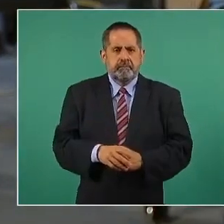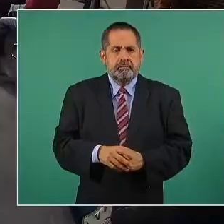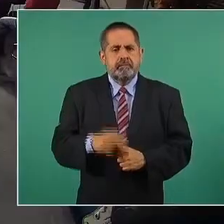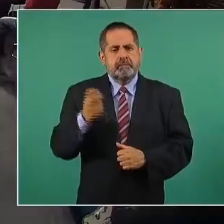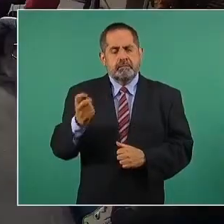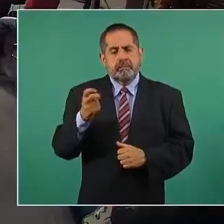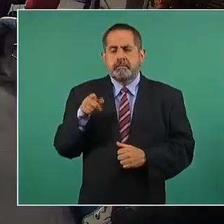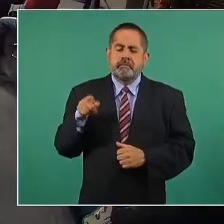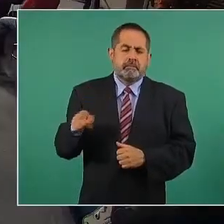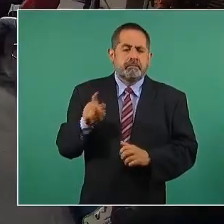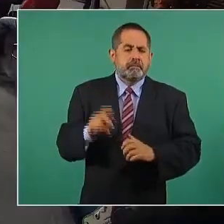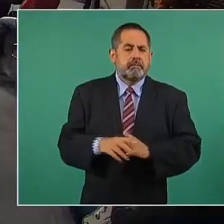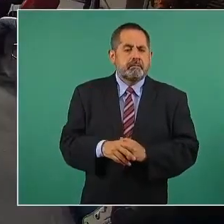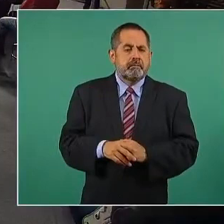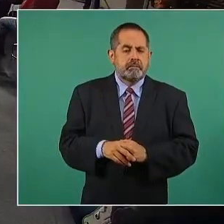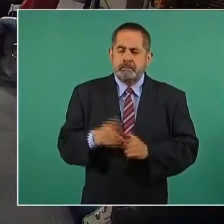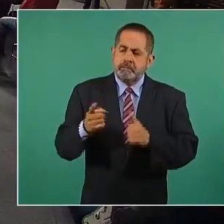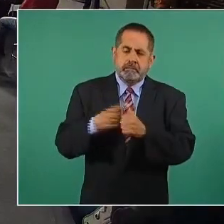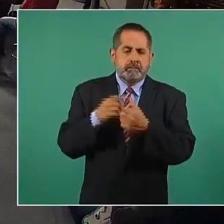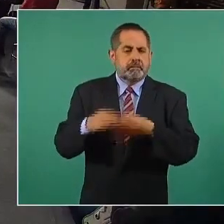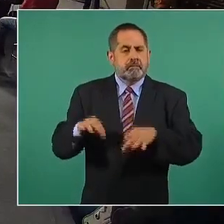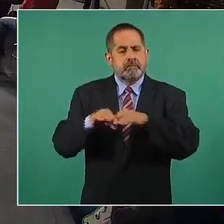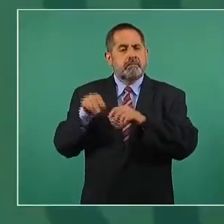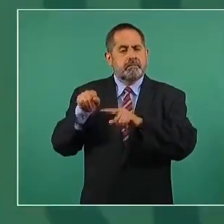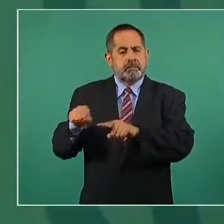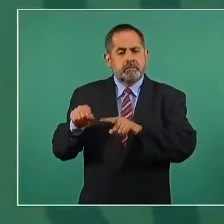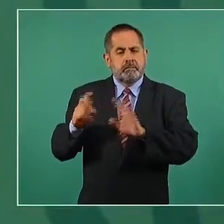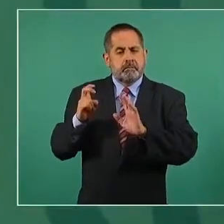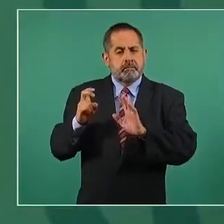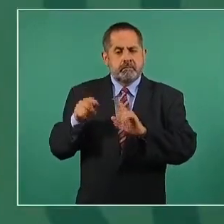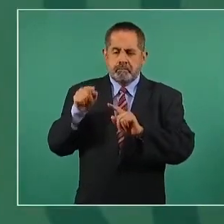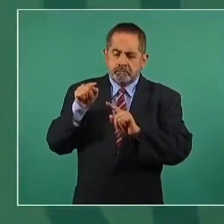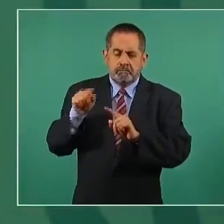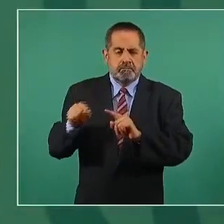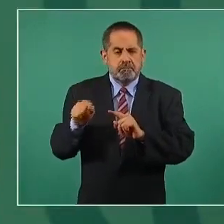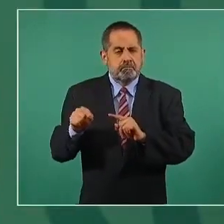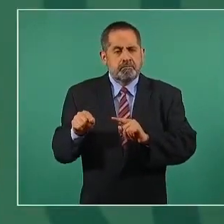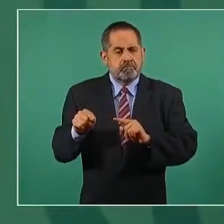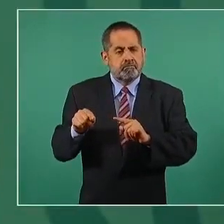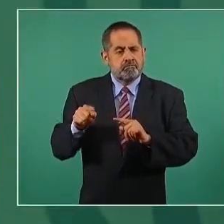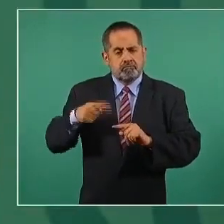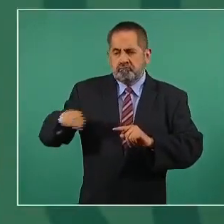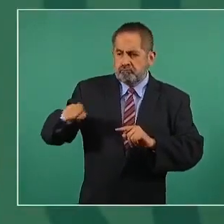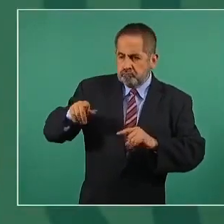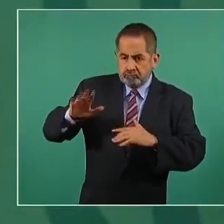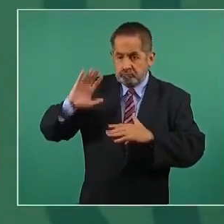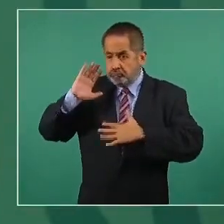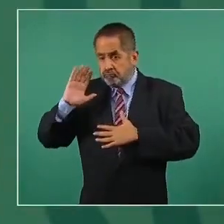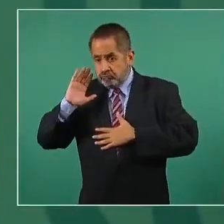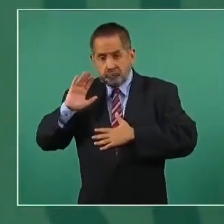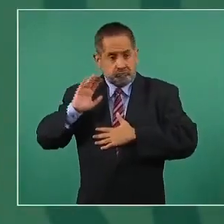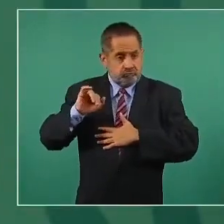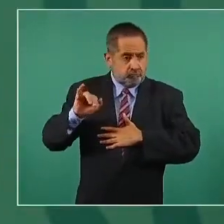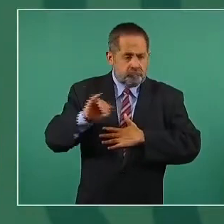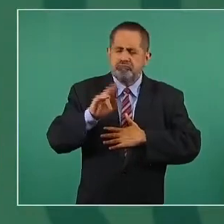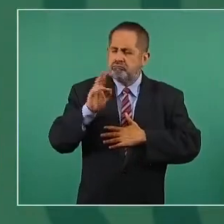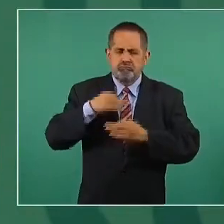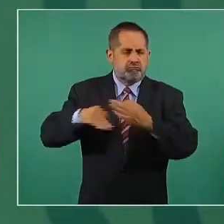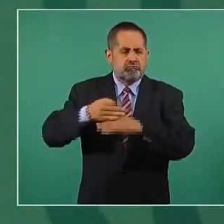Eso es lo principal y ese es un compromiso que han asumido